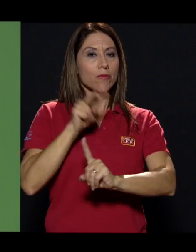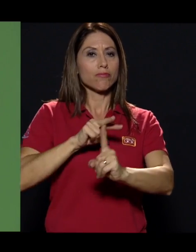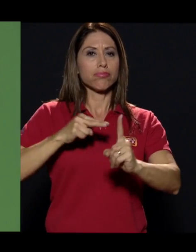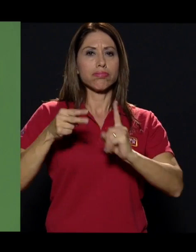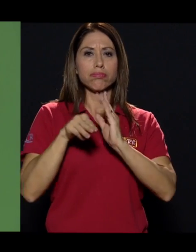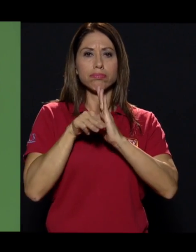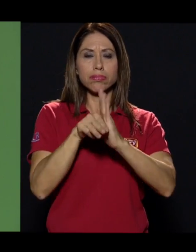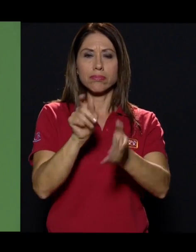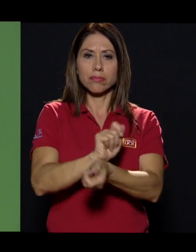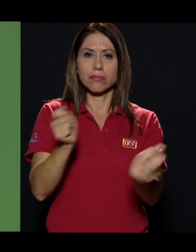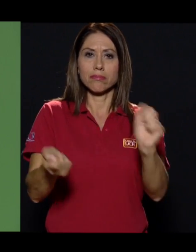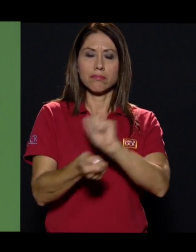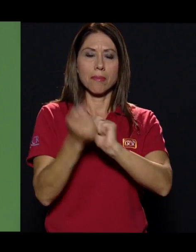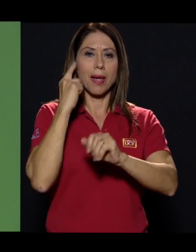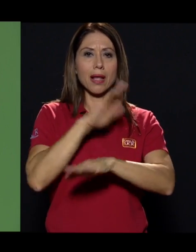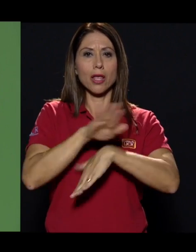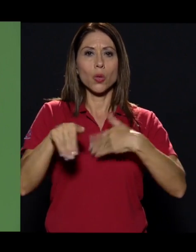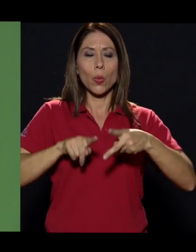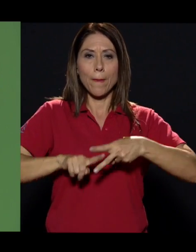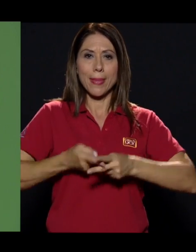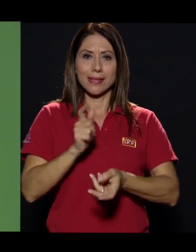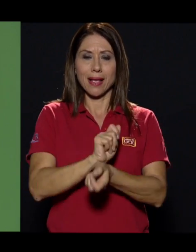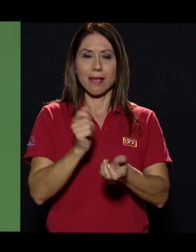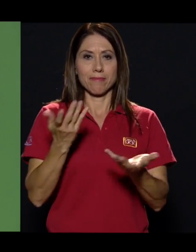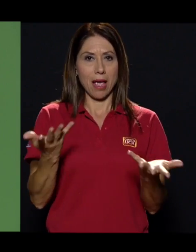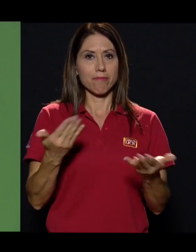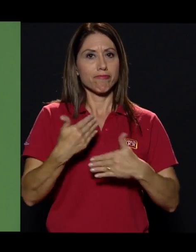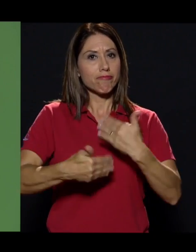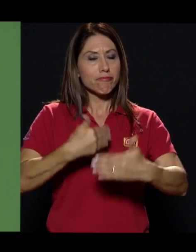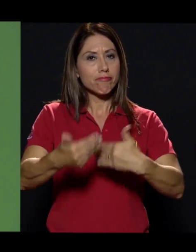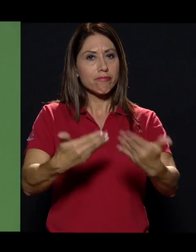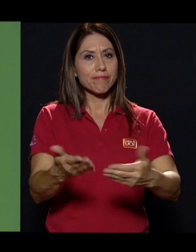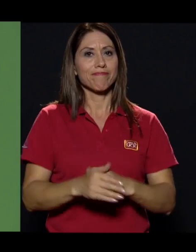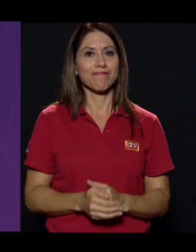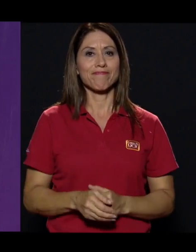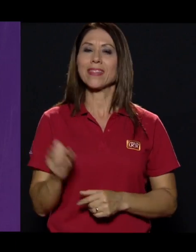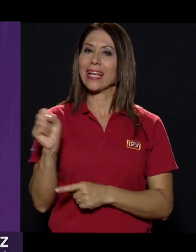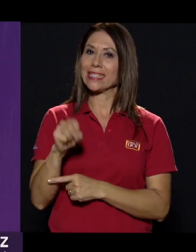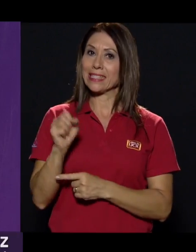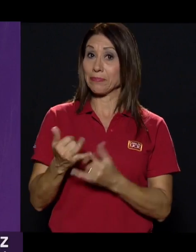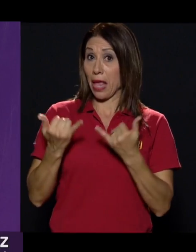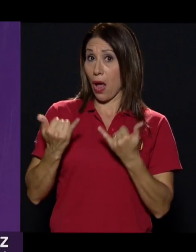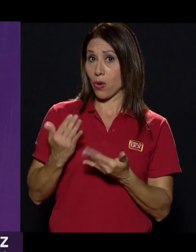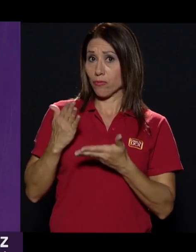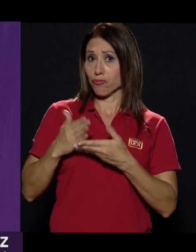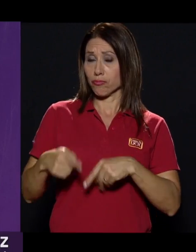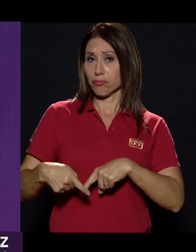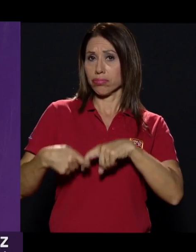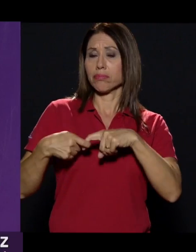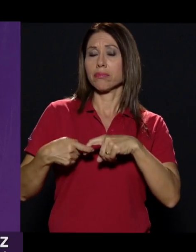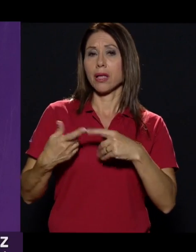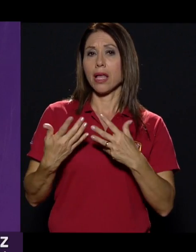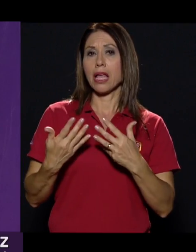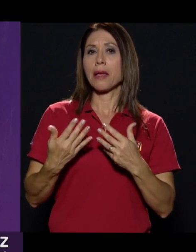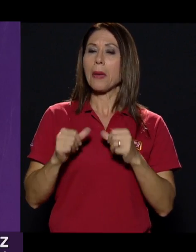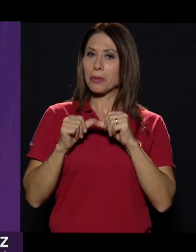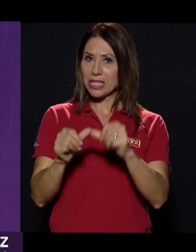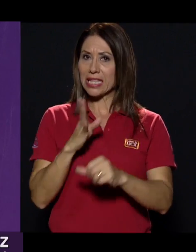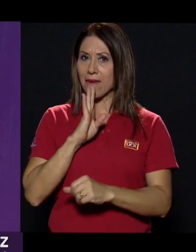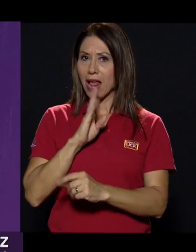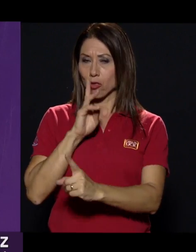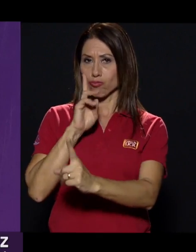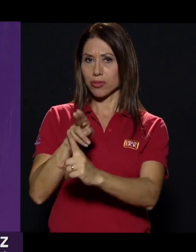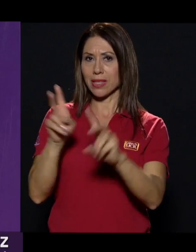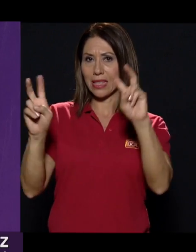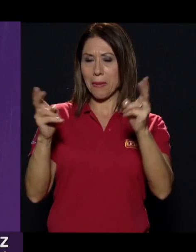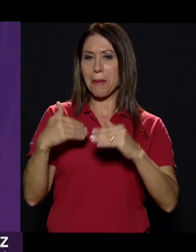¿verdad? Un cambio de paradigmas para que todo empiece a cambiar. Así es. Carla, vamos a hacer una pequeña pausa por ahora,